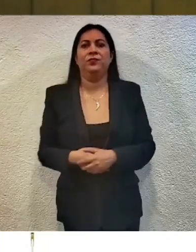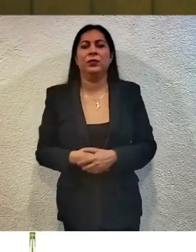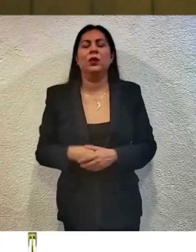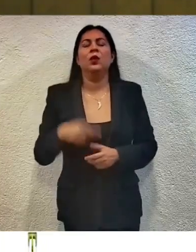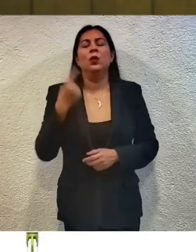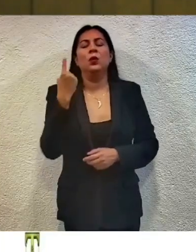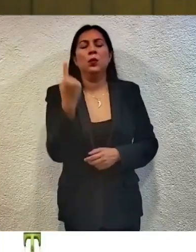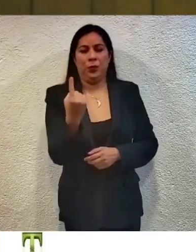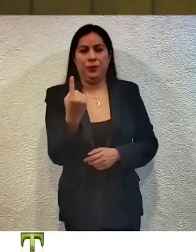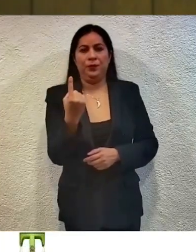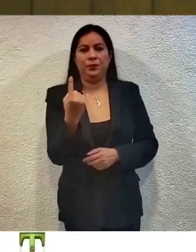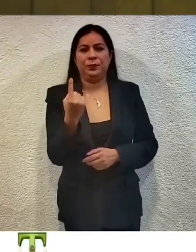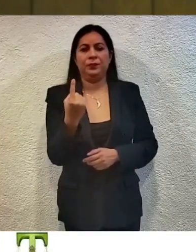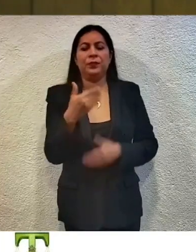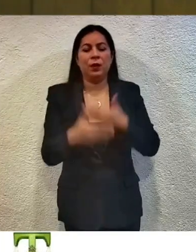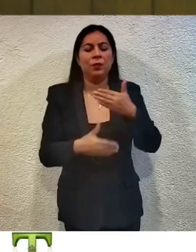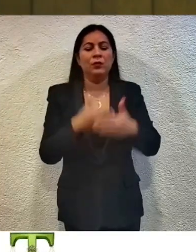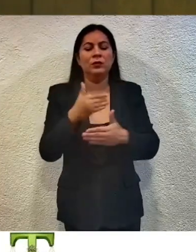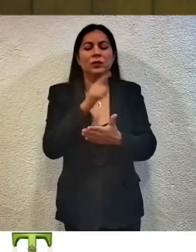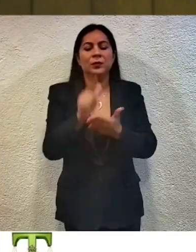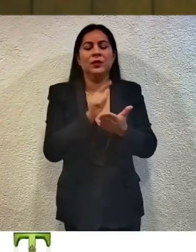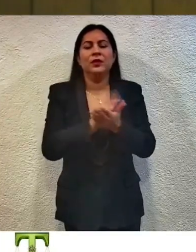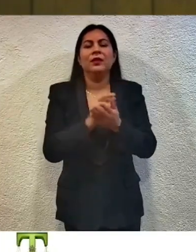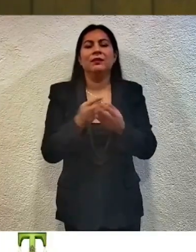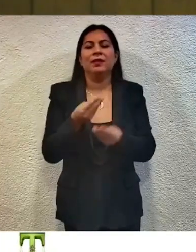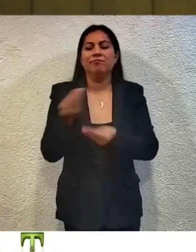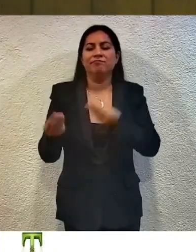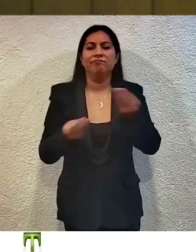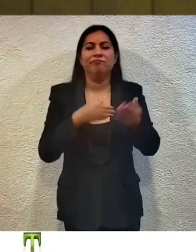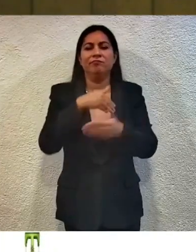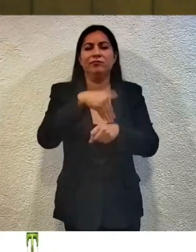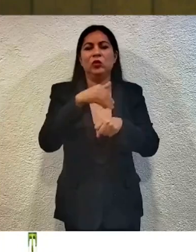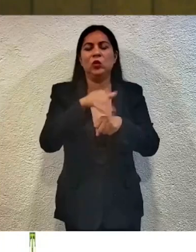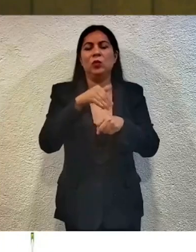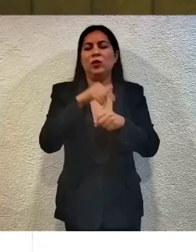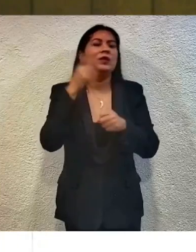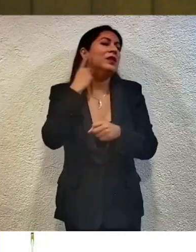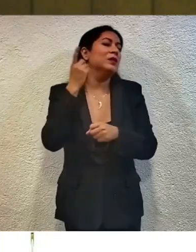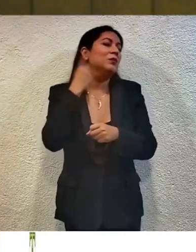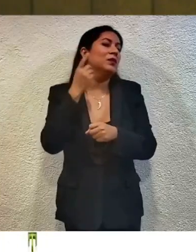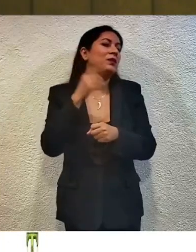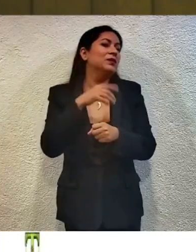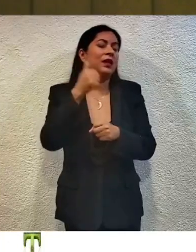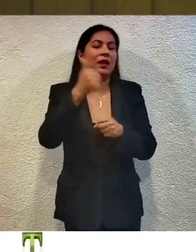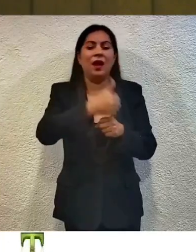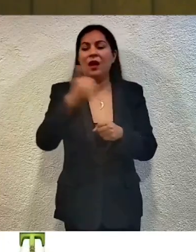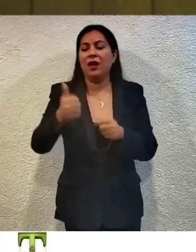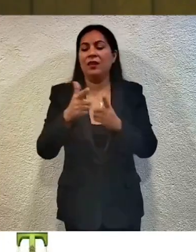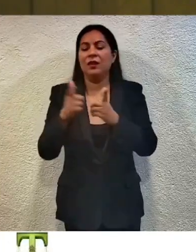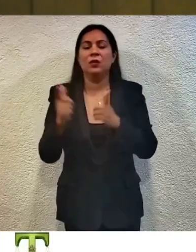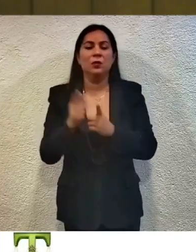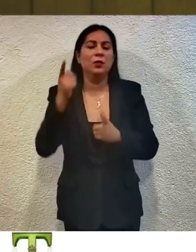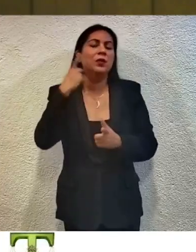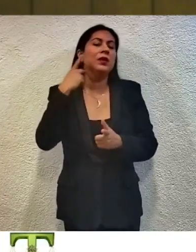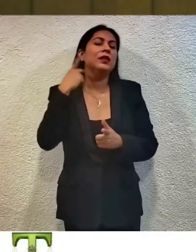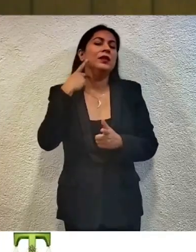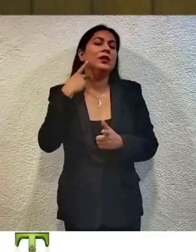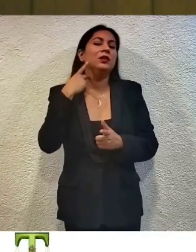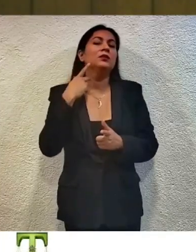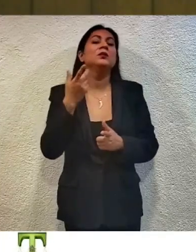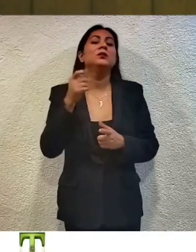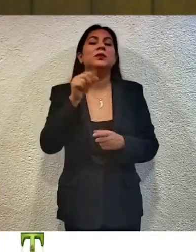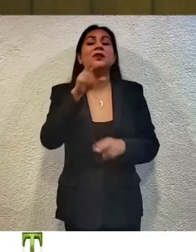1. Procedimiento legal de distribución del número de diputaciones que le corresponden a cada partido político tras